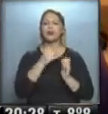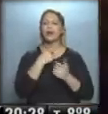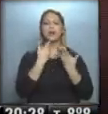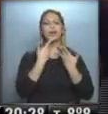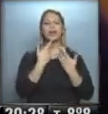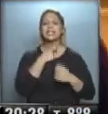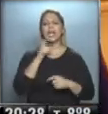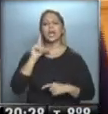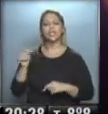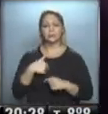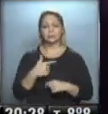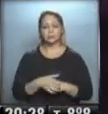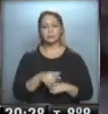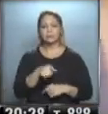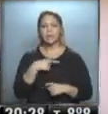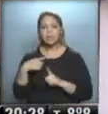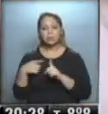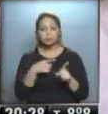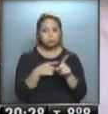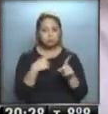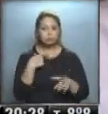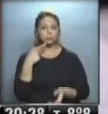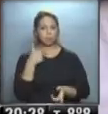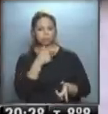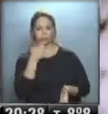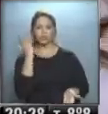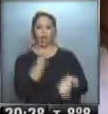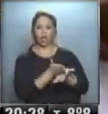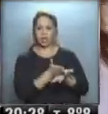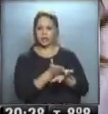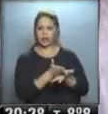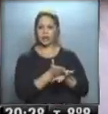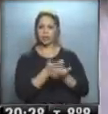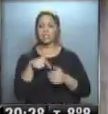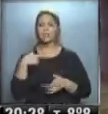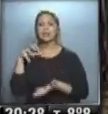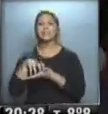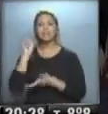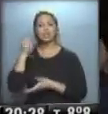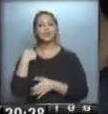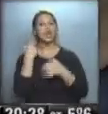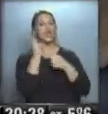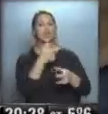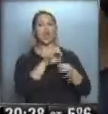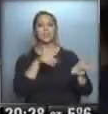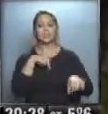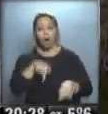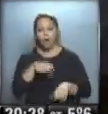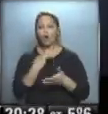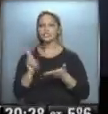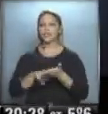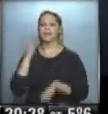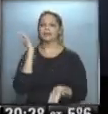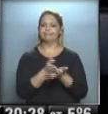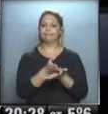déjenme ir de acá, por favor. Perseguido, baleado, condenado, puesto en libertad por una medida de la Corte Suprema y hoy condenado otra vez.